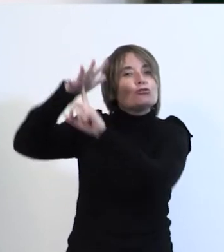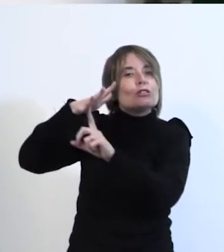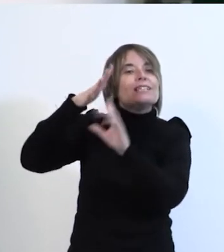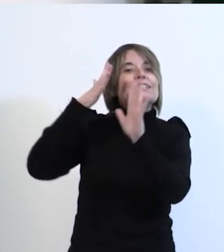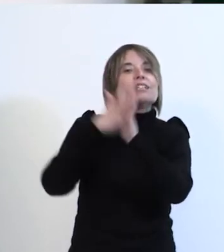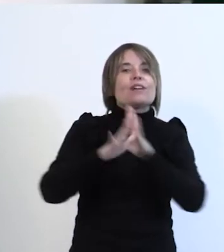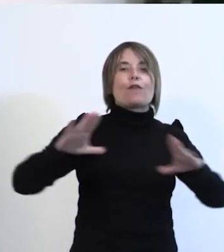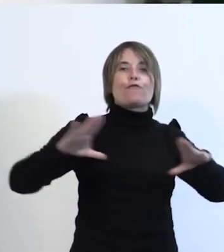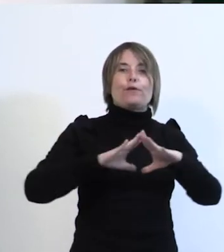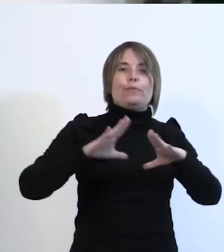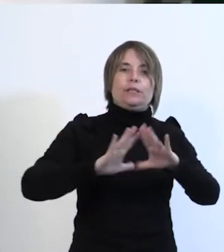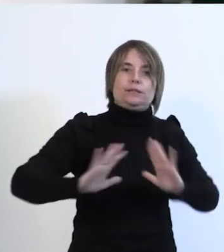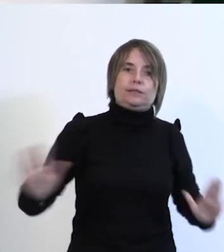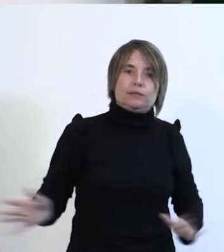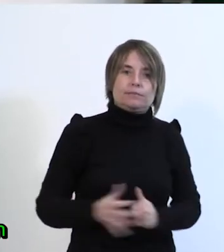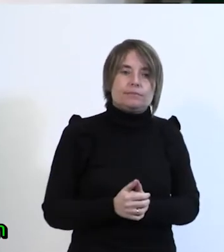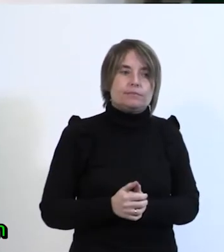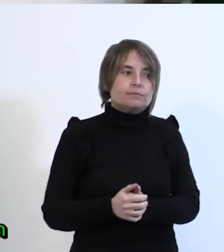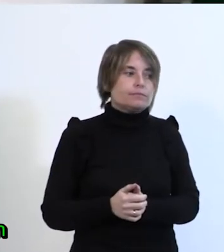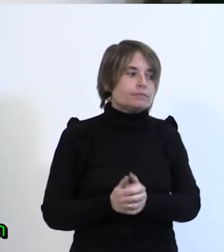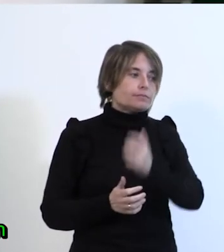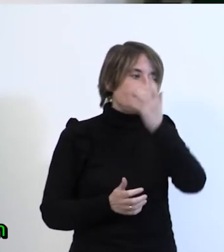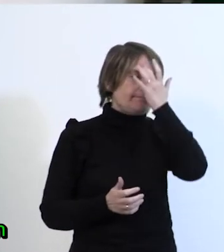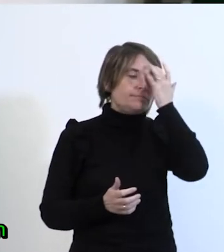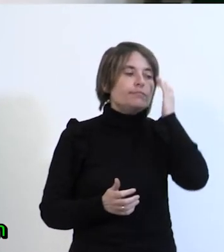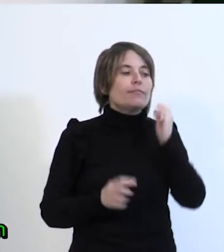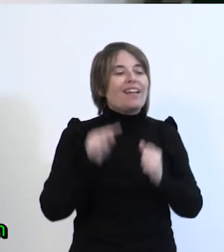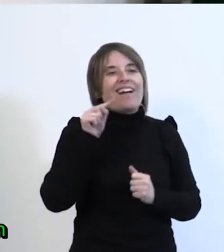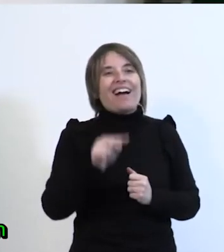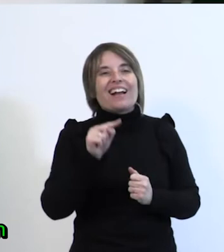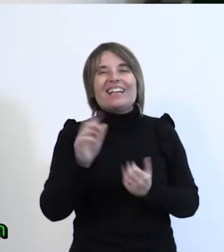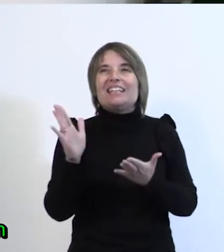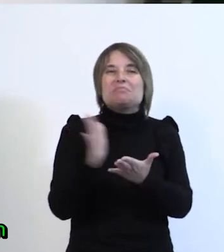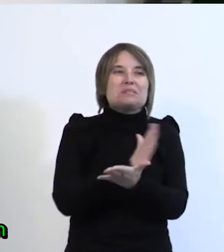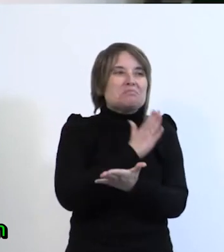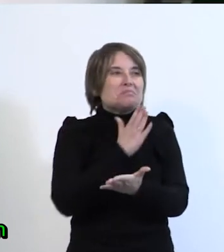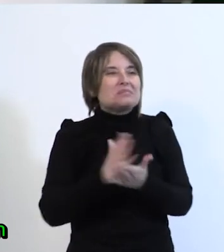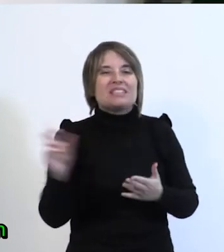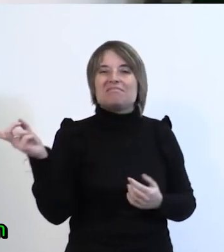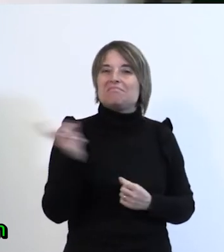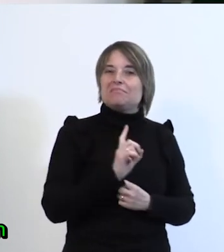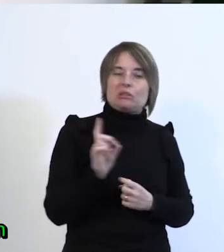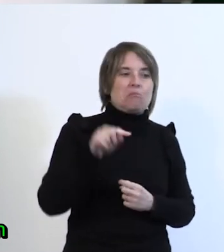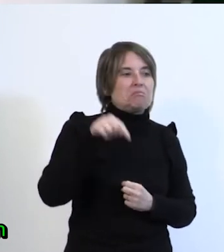sombría es que somos feministas. Entonces, digamos, aquí no se expresa